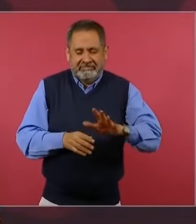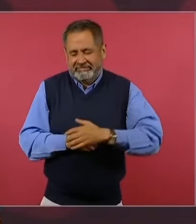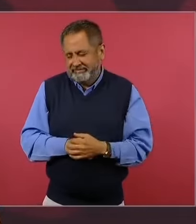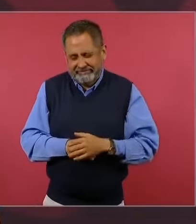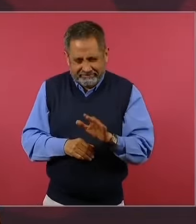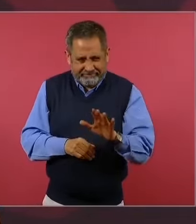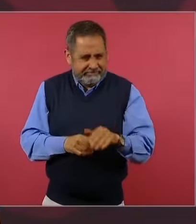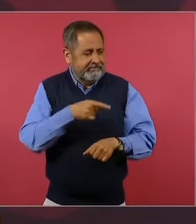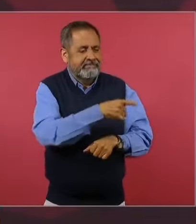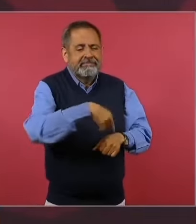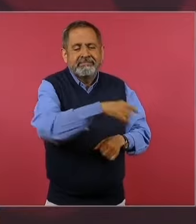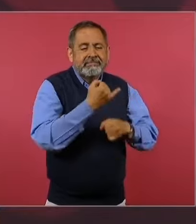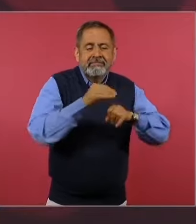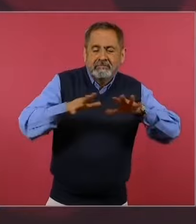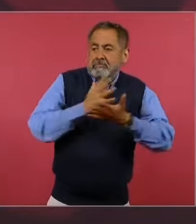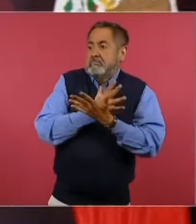Demasiada información